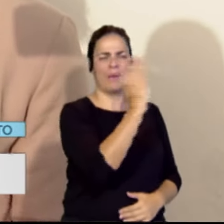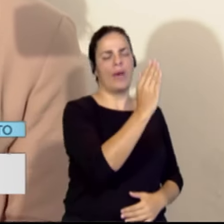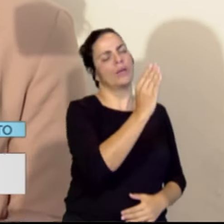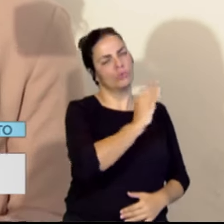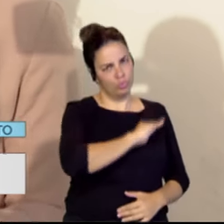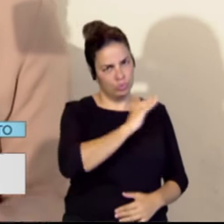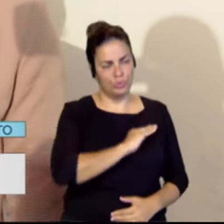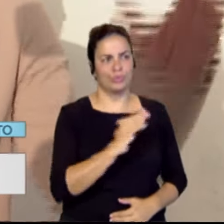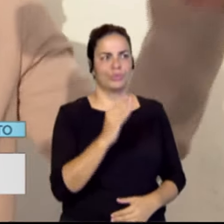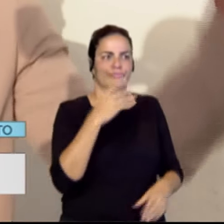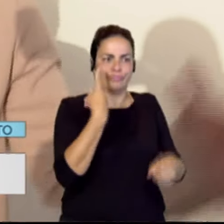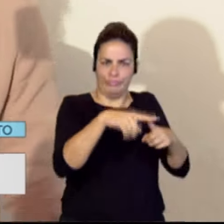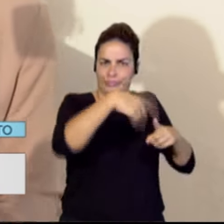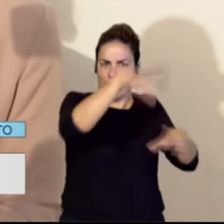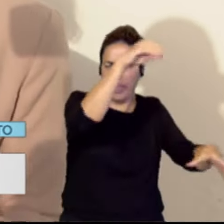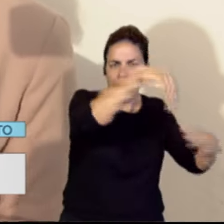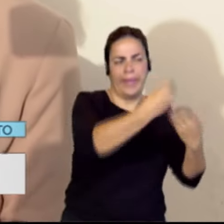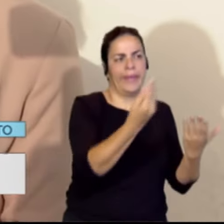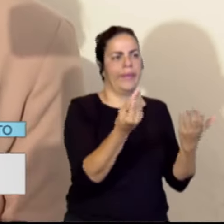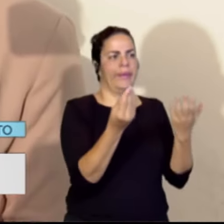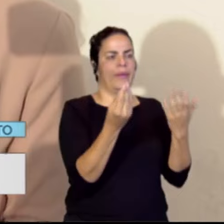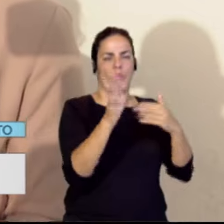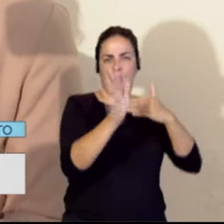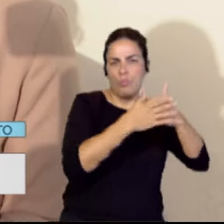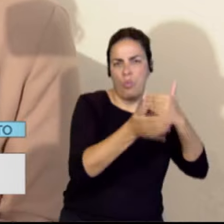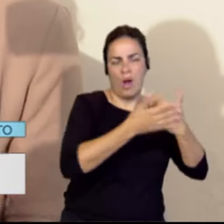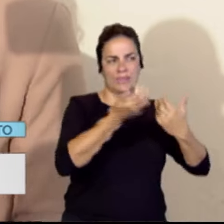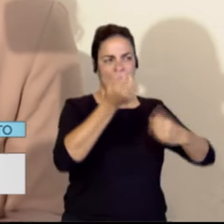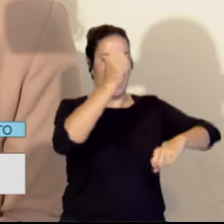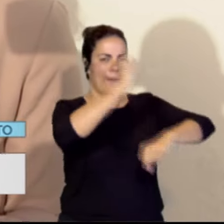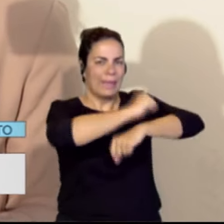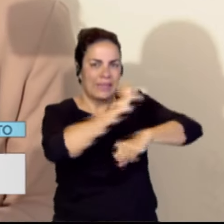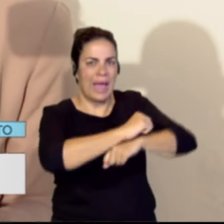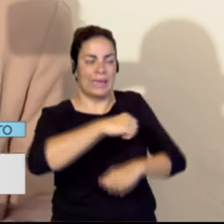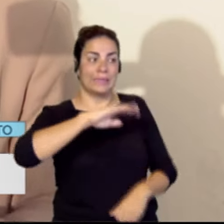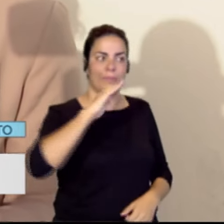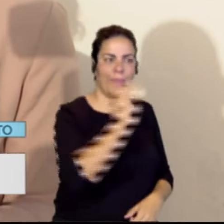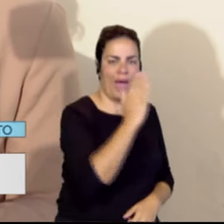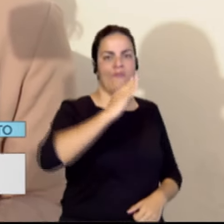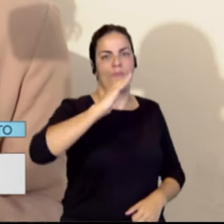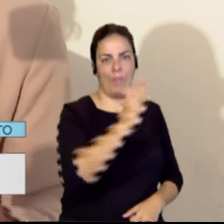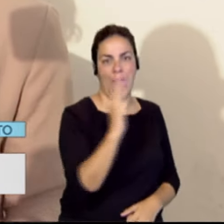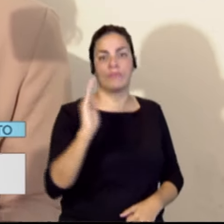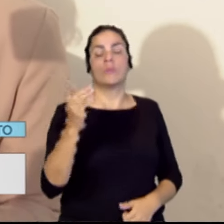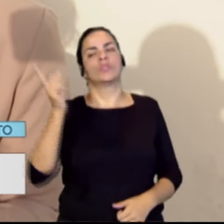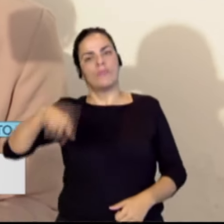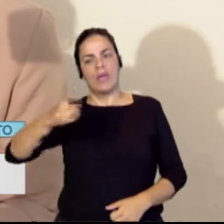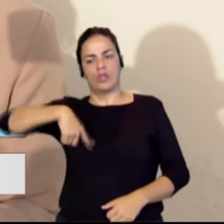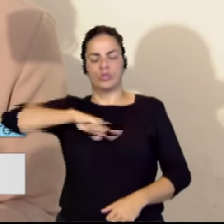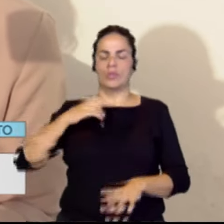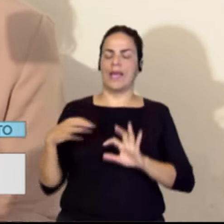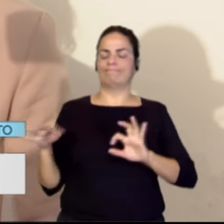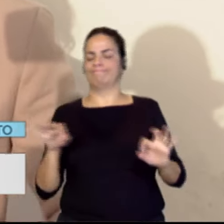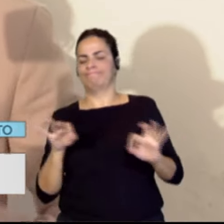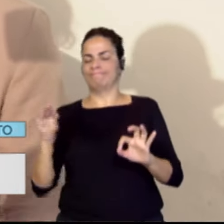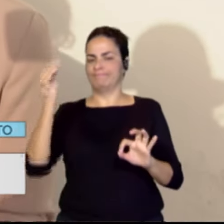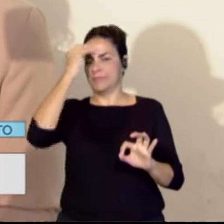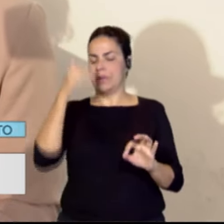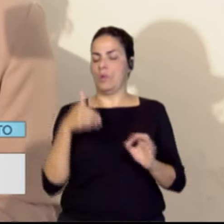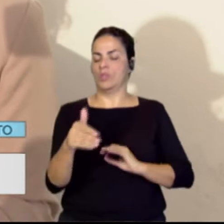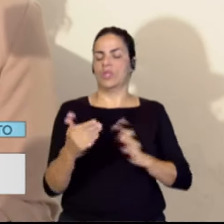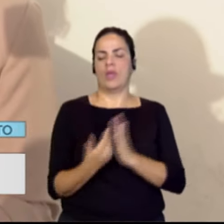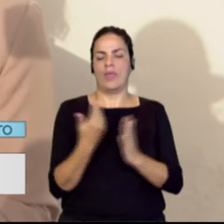seres eh puertas ventanas y también tenemos planteado pues hacer una reunión la los próximos días para